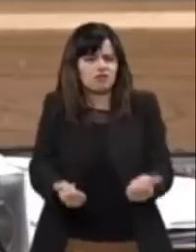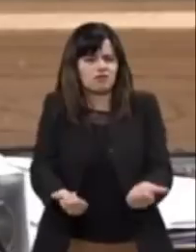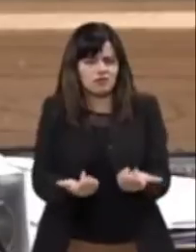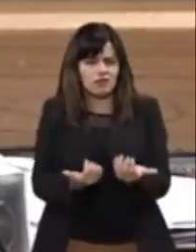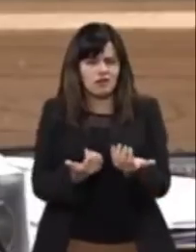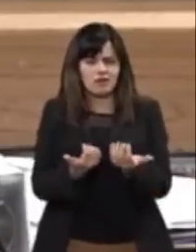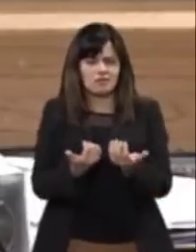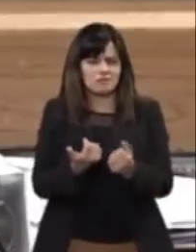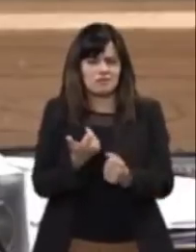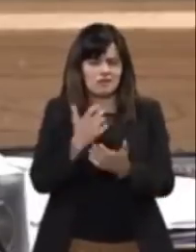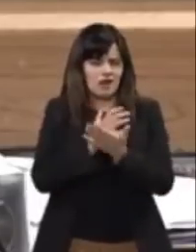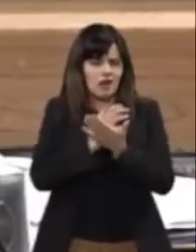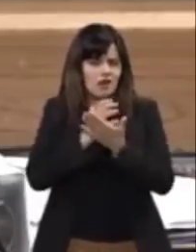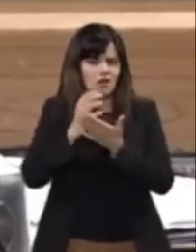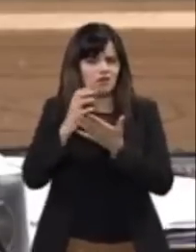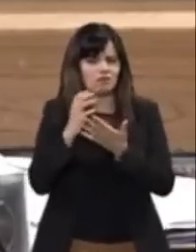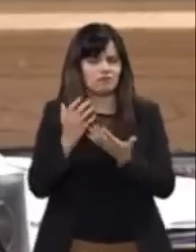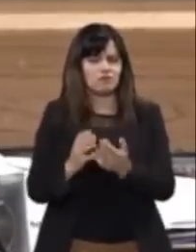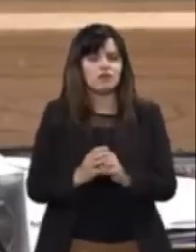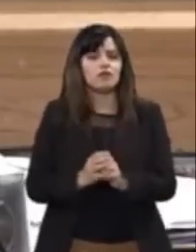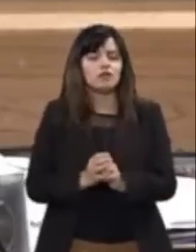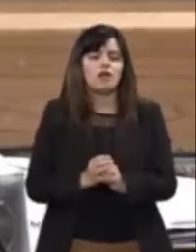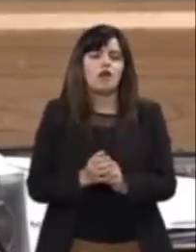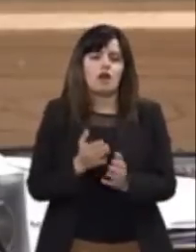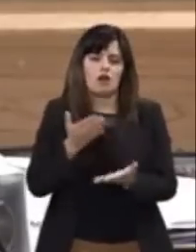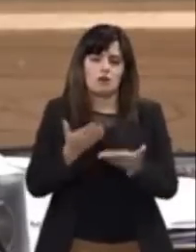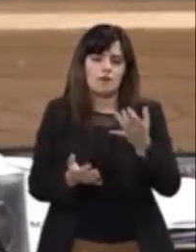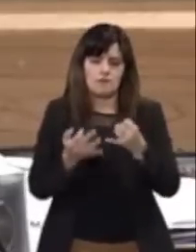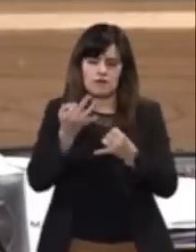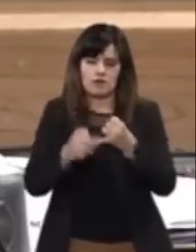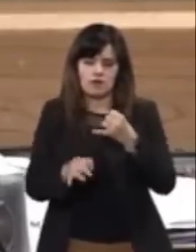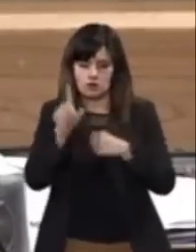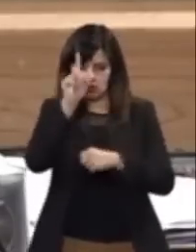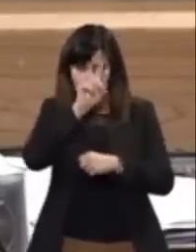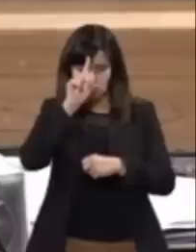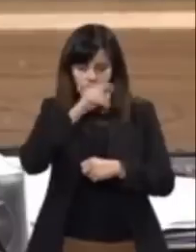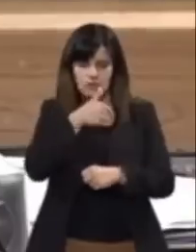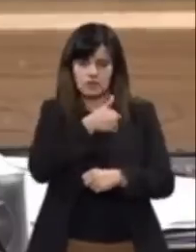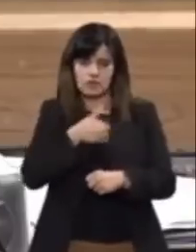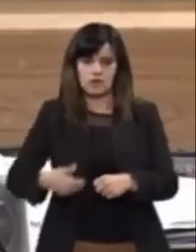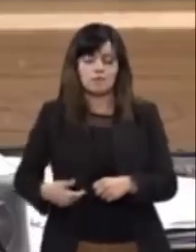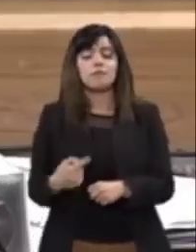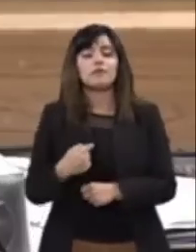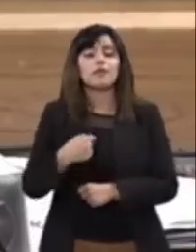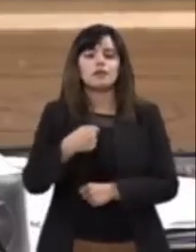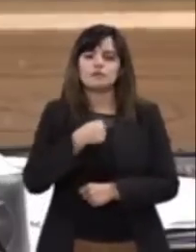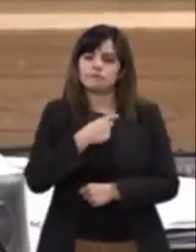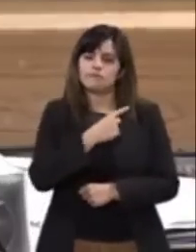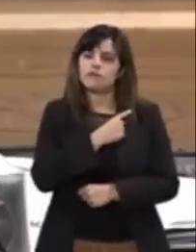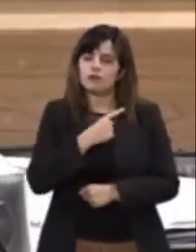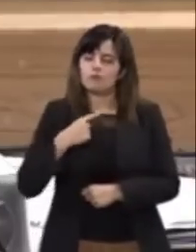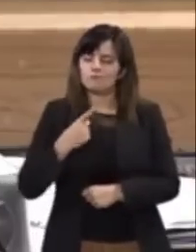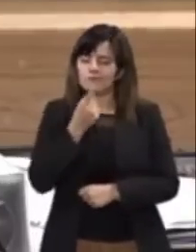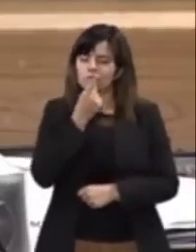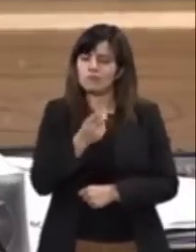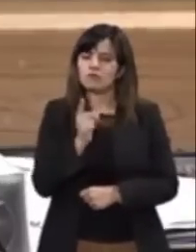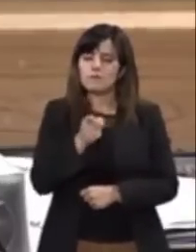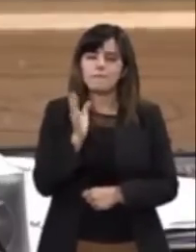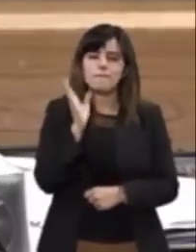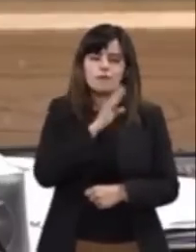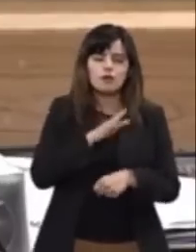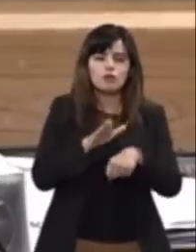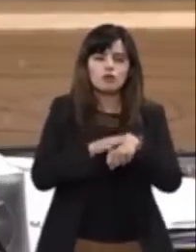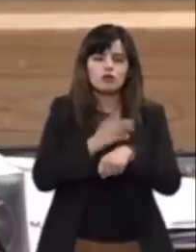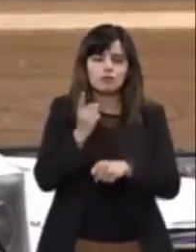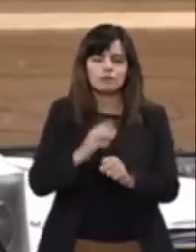este despilfarro. Finalmente, consejero presidente, es mi deber reprocharle por su